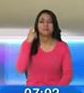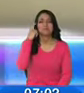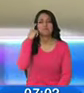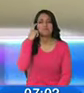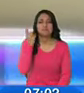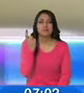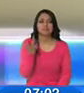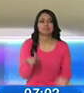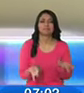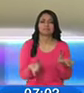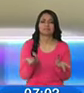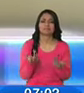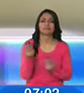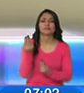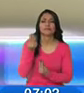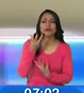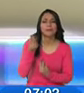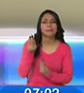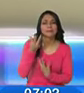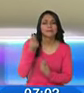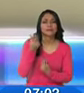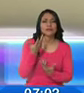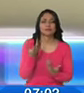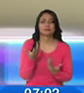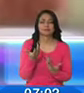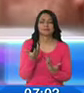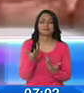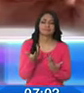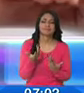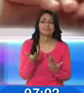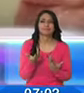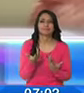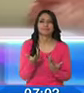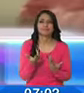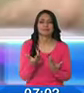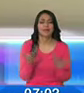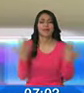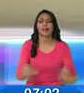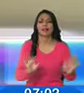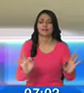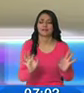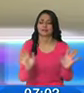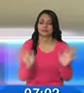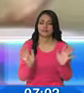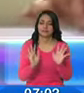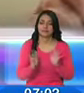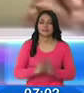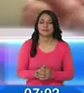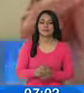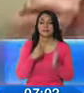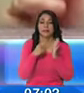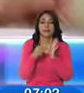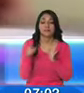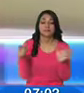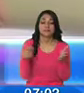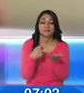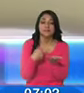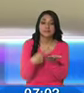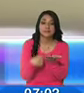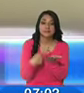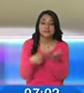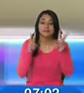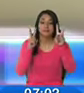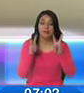mira, son unas informaciones de ahí que ya con esto puedes operar. No. Si usted analiza solo el